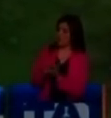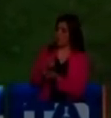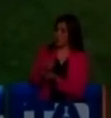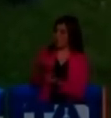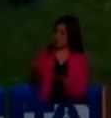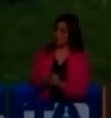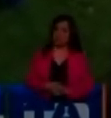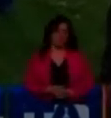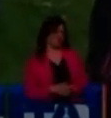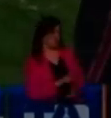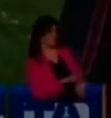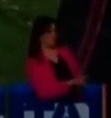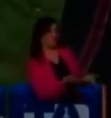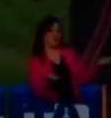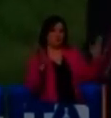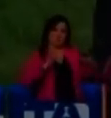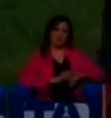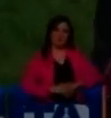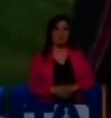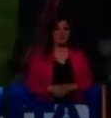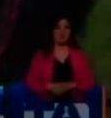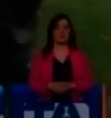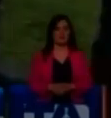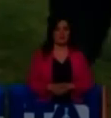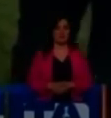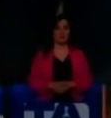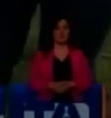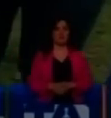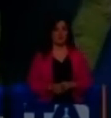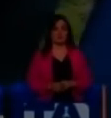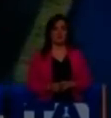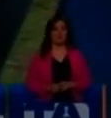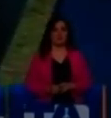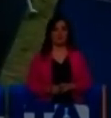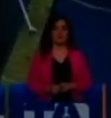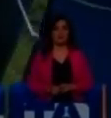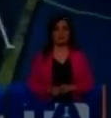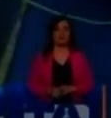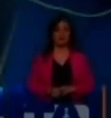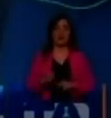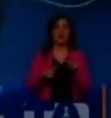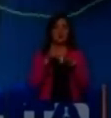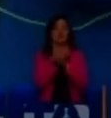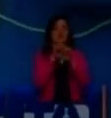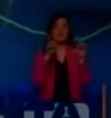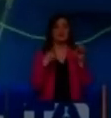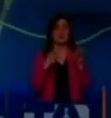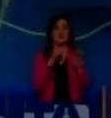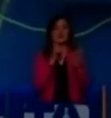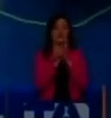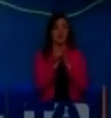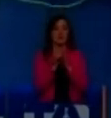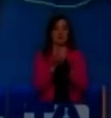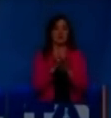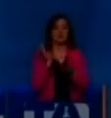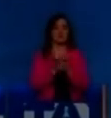llave. Entonces eso no, pues póngase que ellos ya saquen copia, me parece estúpido hacer ese tema. Entonces no. Libremente la gente debería denunciar a estos individuos y